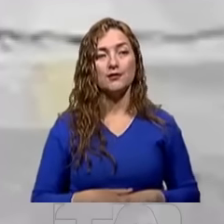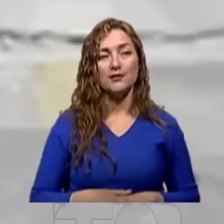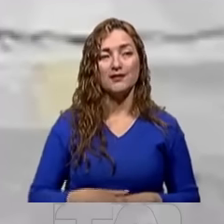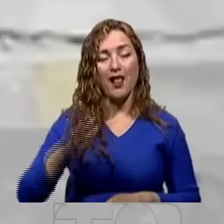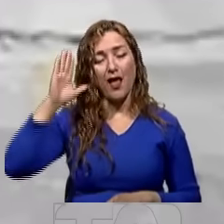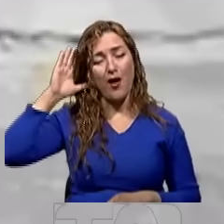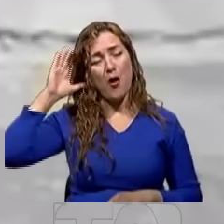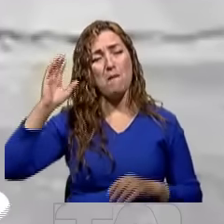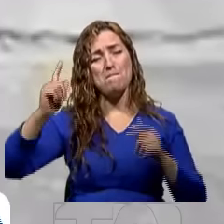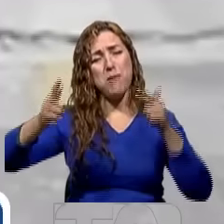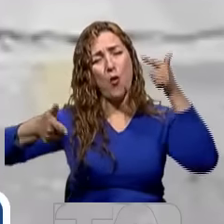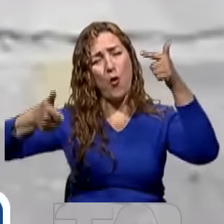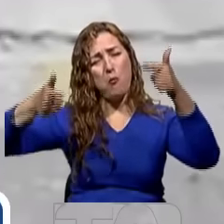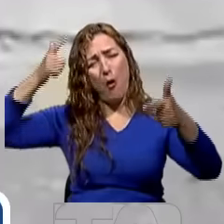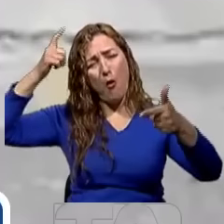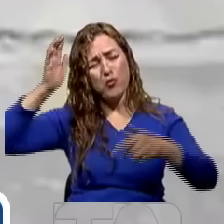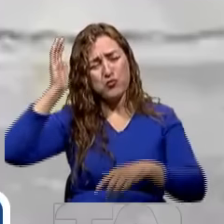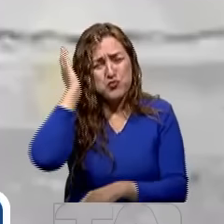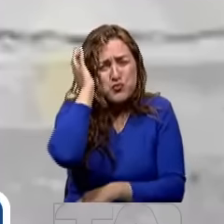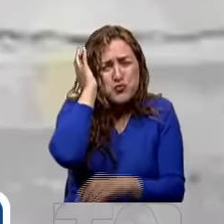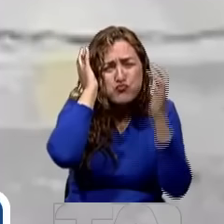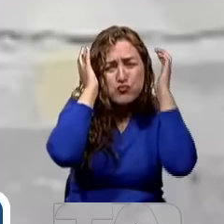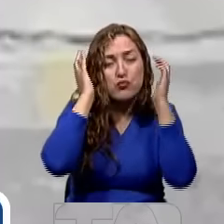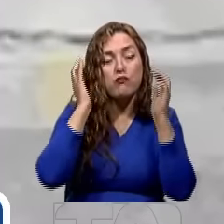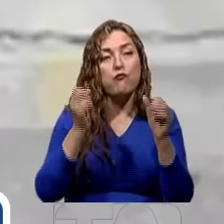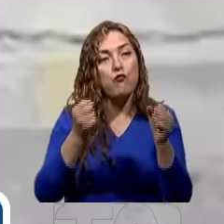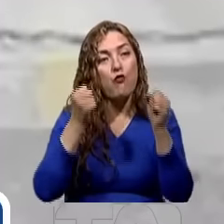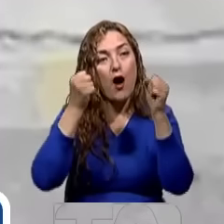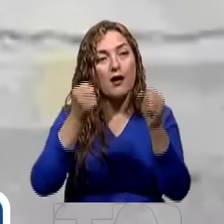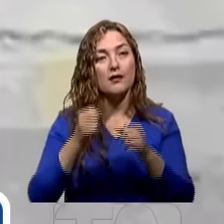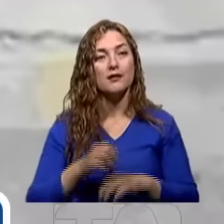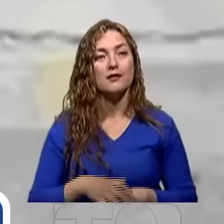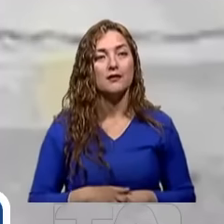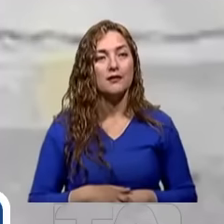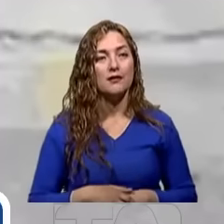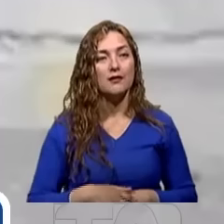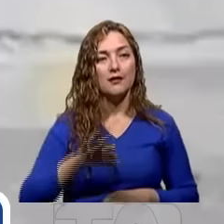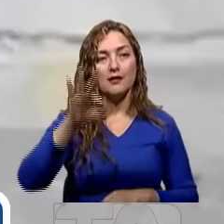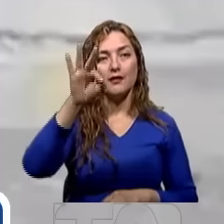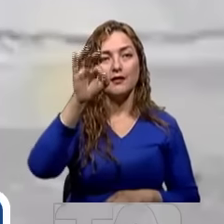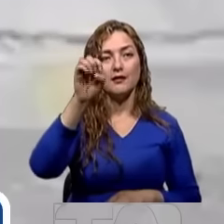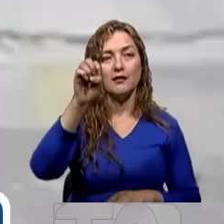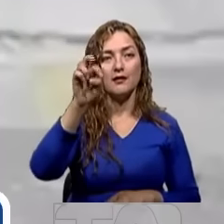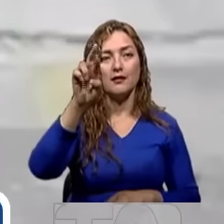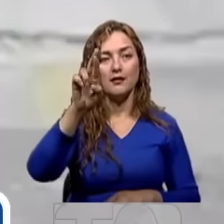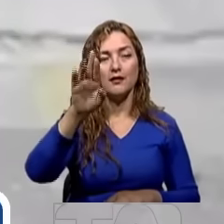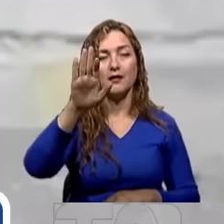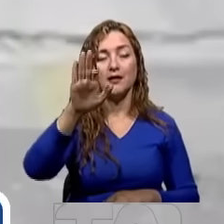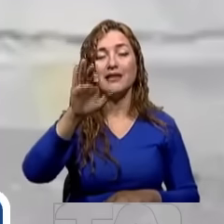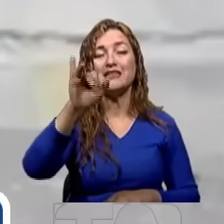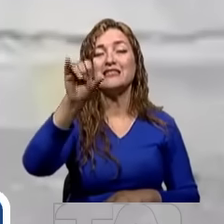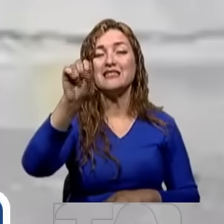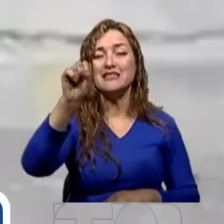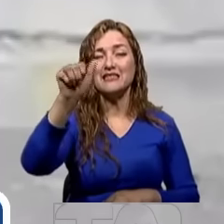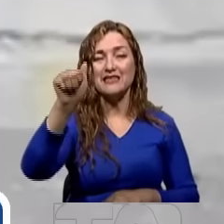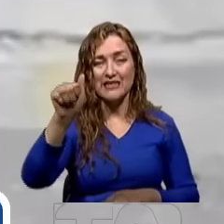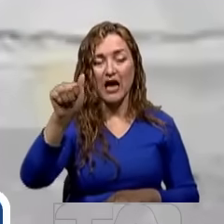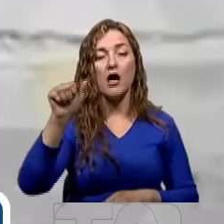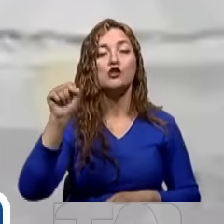Este es el momento en el que se escucharon varias detonaciones de armas de fuego en el sector Fertiza sur de Guayaquil.